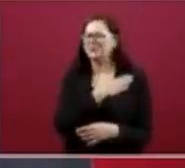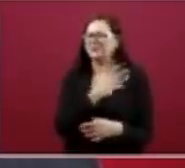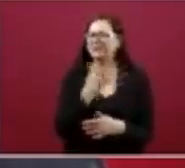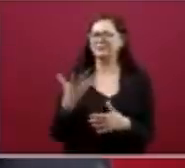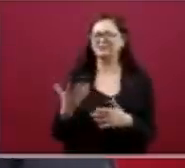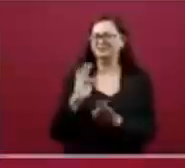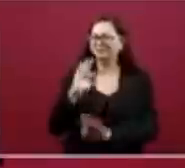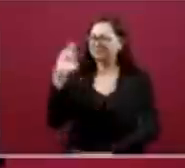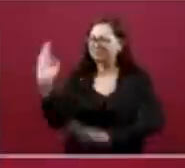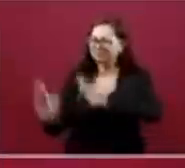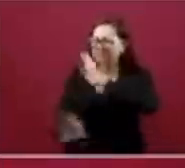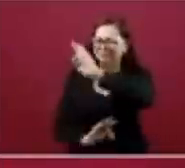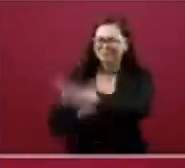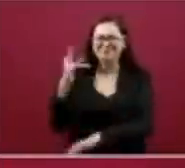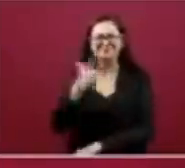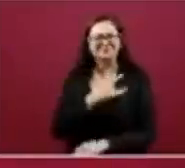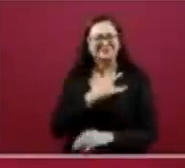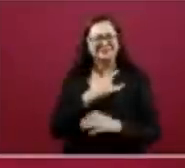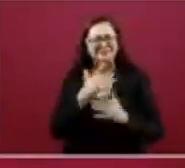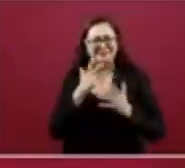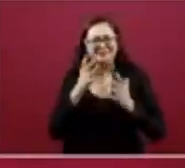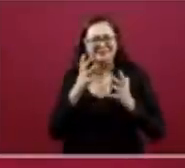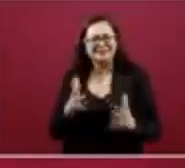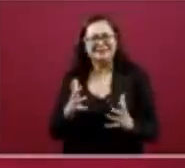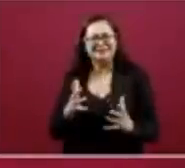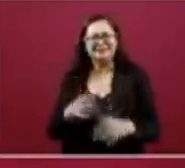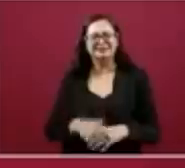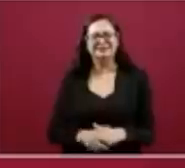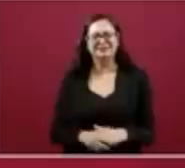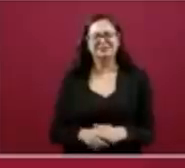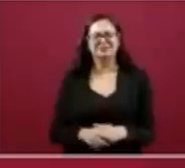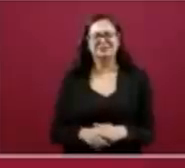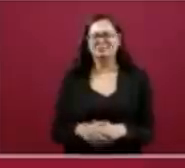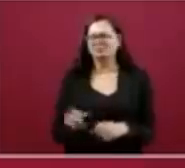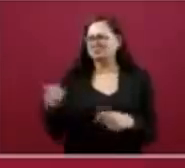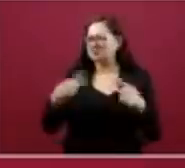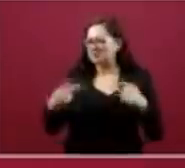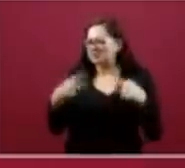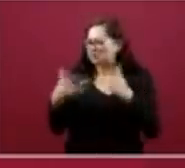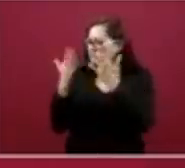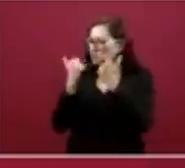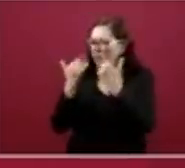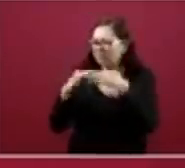y se quedan los trabajadores sin empleo